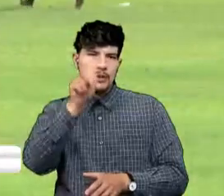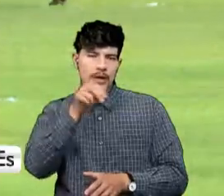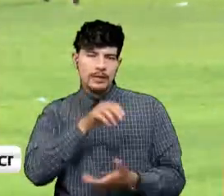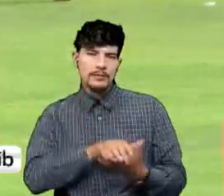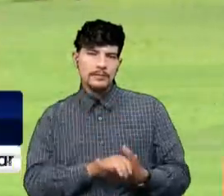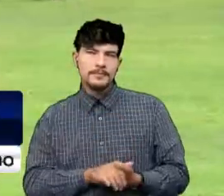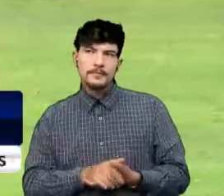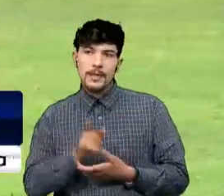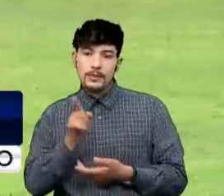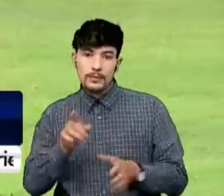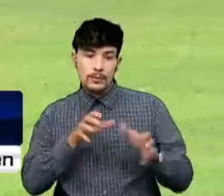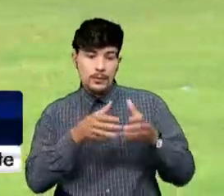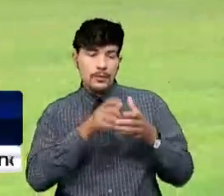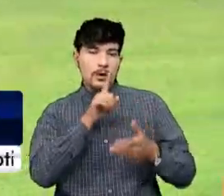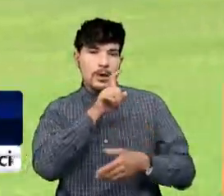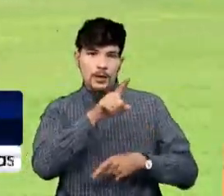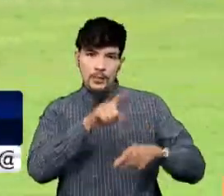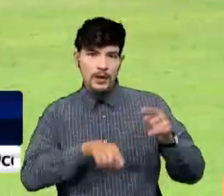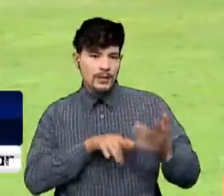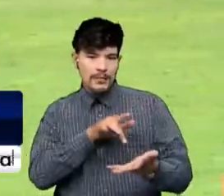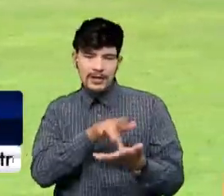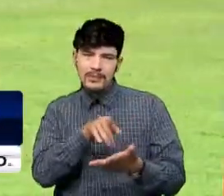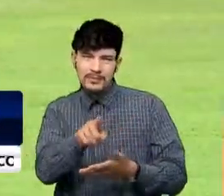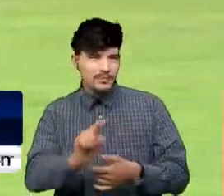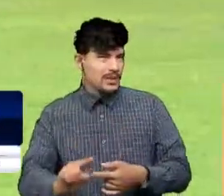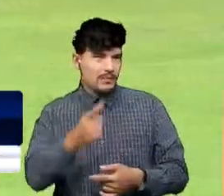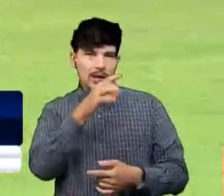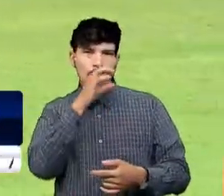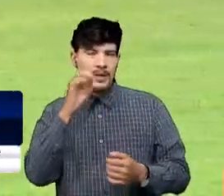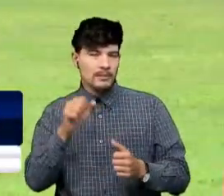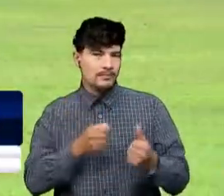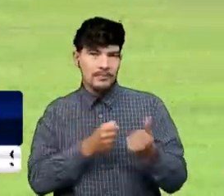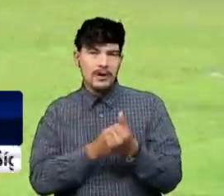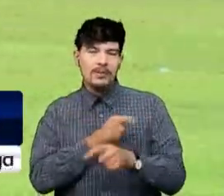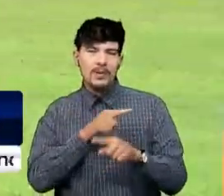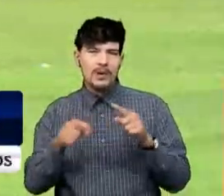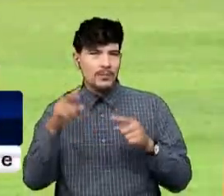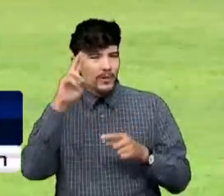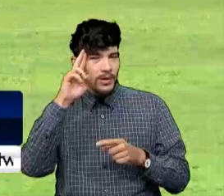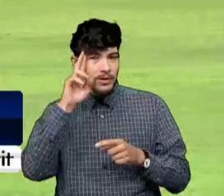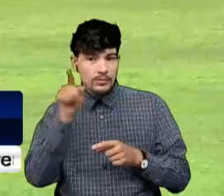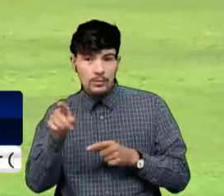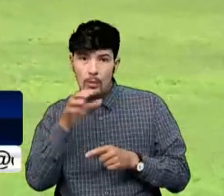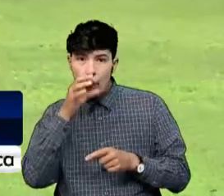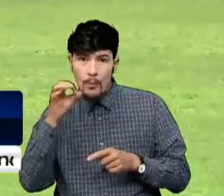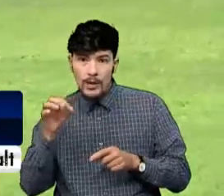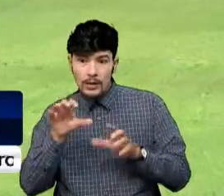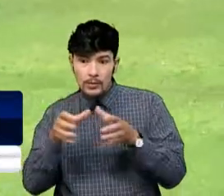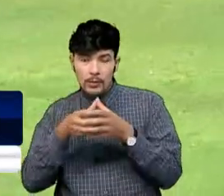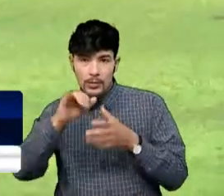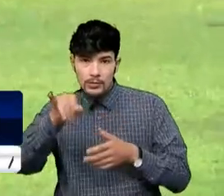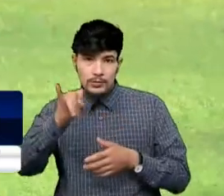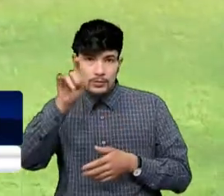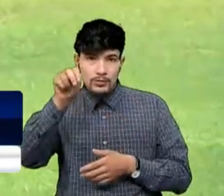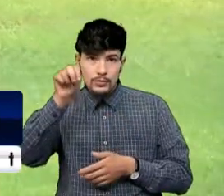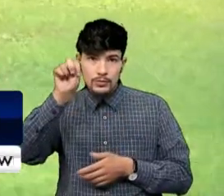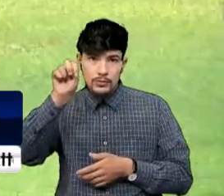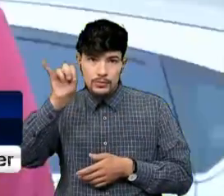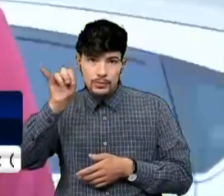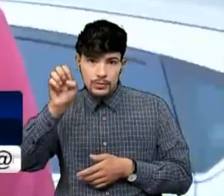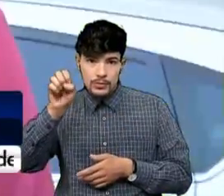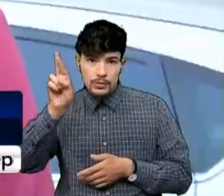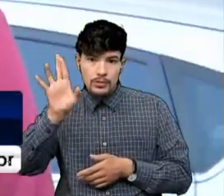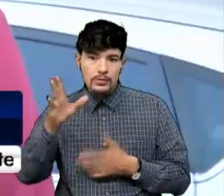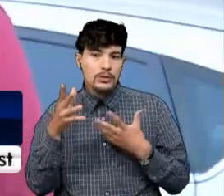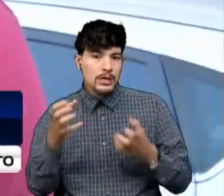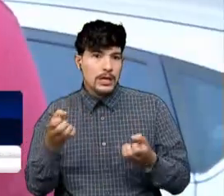júnior atlético bucaramanga no podrá contar con sus principales hombres situación que daría oportunidad a quienes sueñan con quedarse con la titularidad